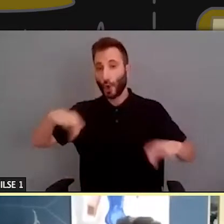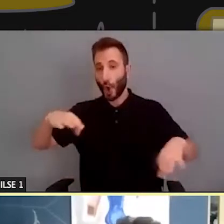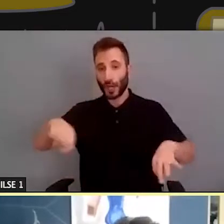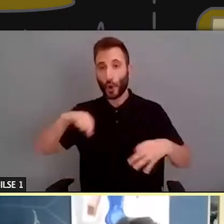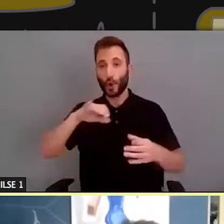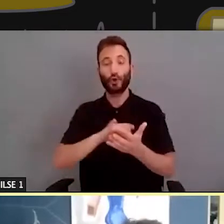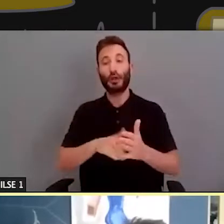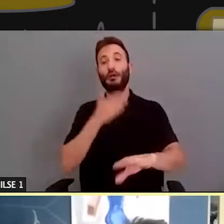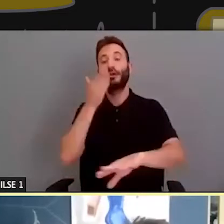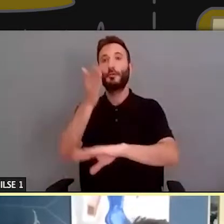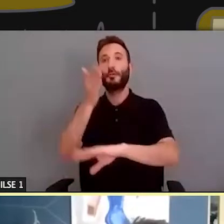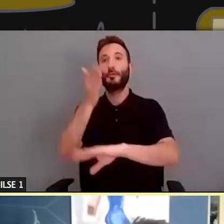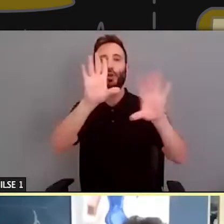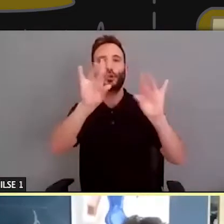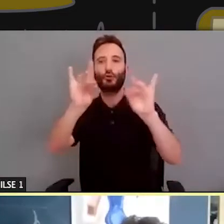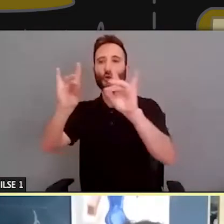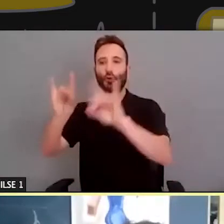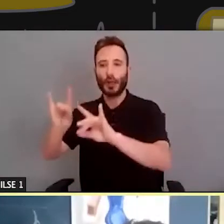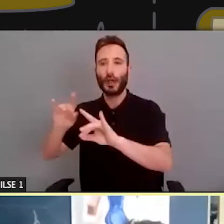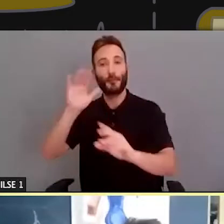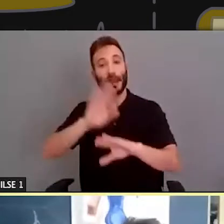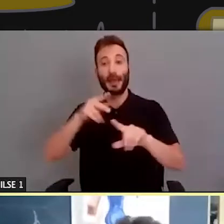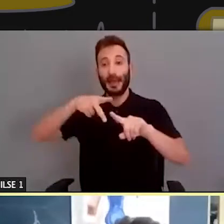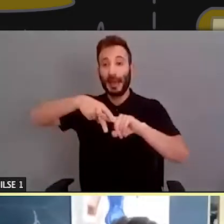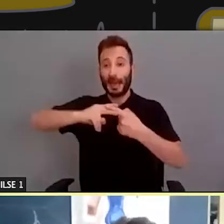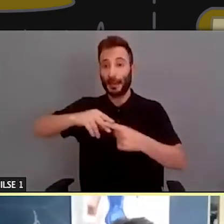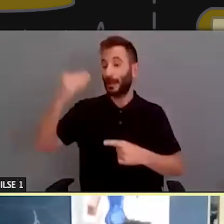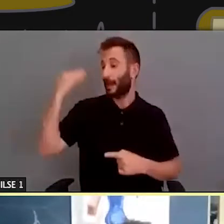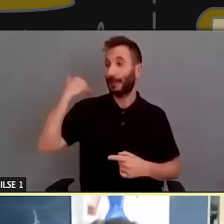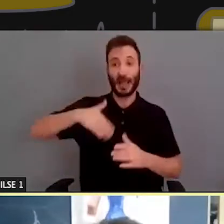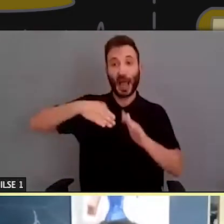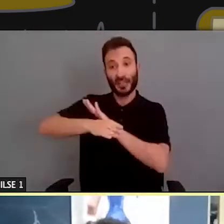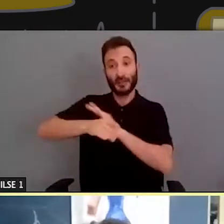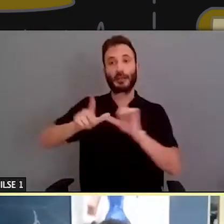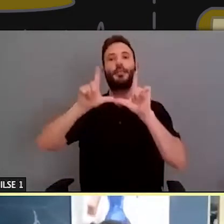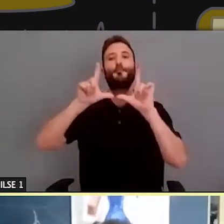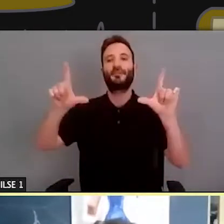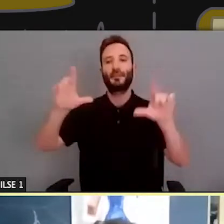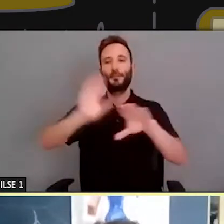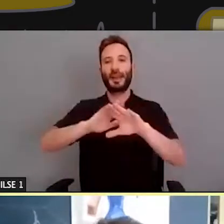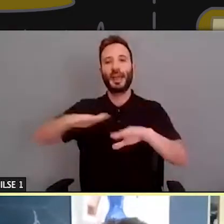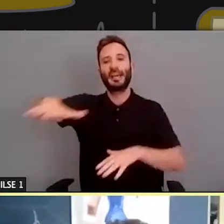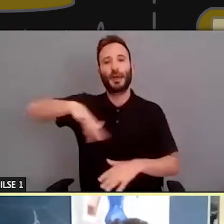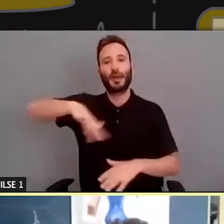obstáculos y de dejar las herramientas que ya teníamos de accesibilidad vigentes en espacios naturales, culturales o en las playas, porque todo